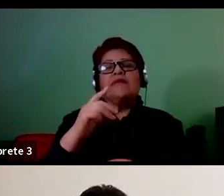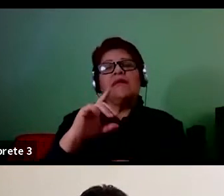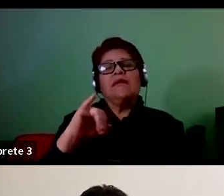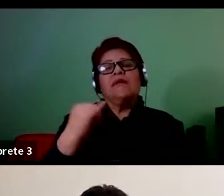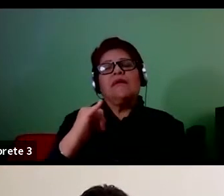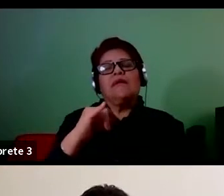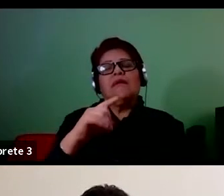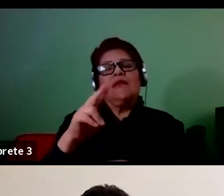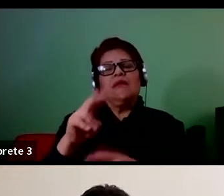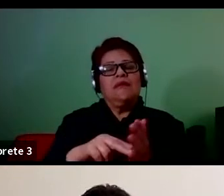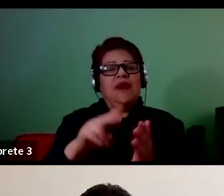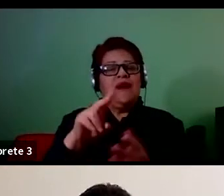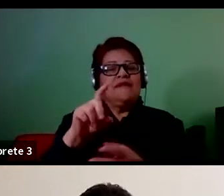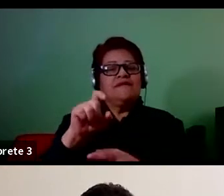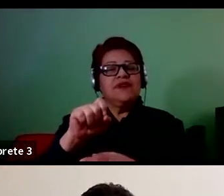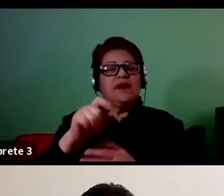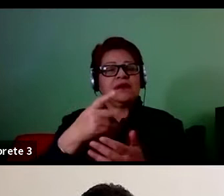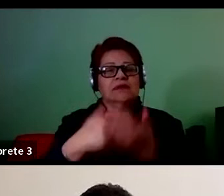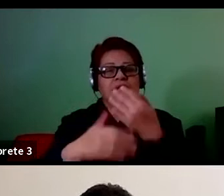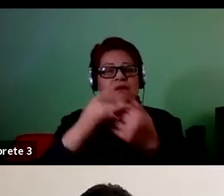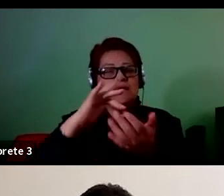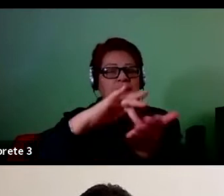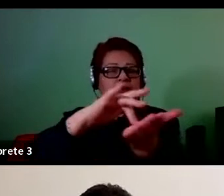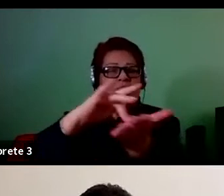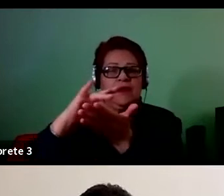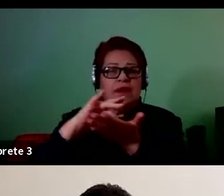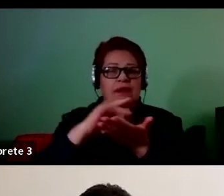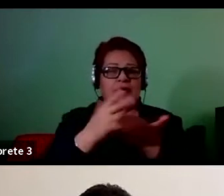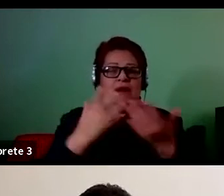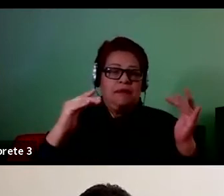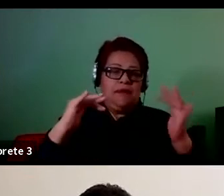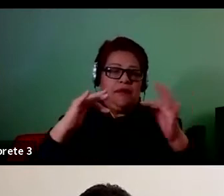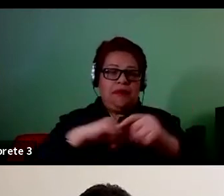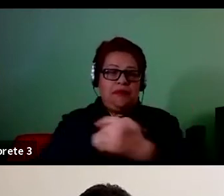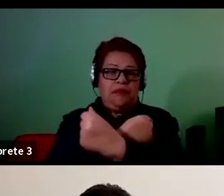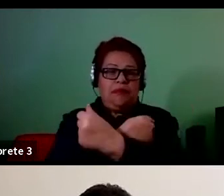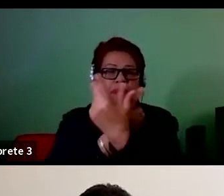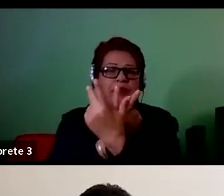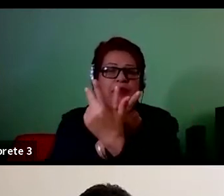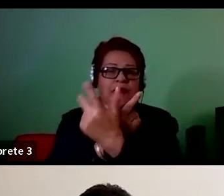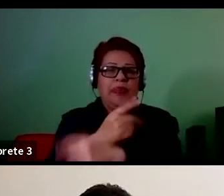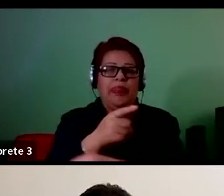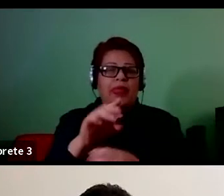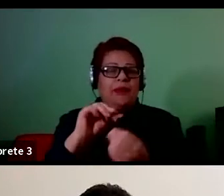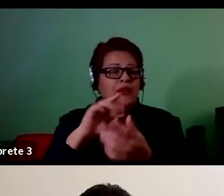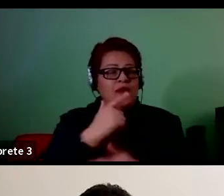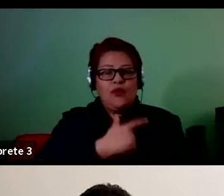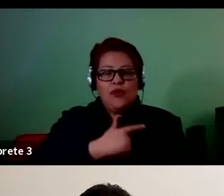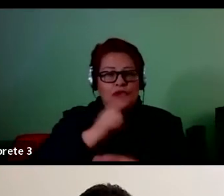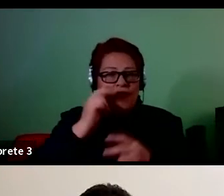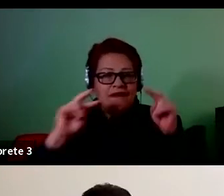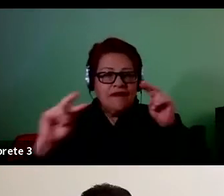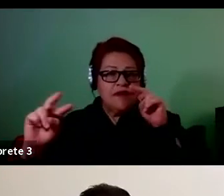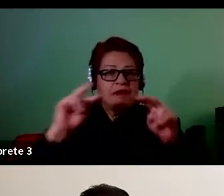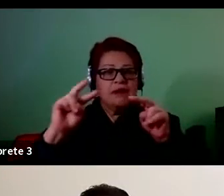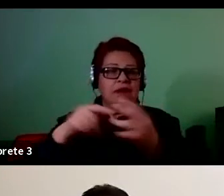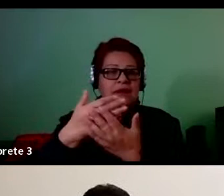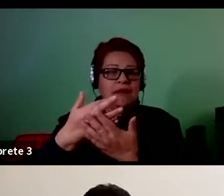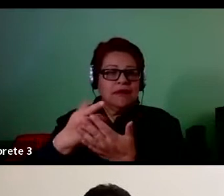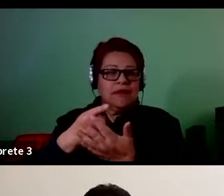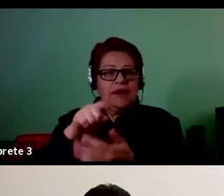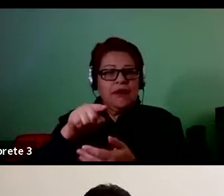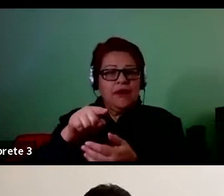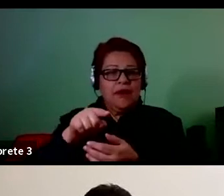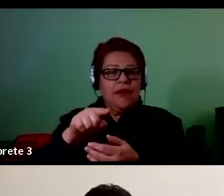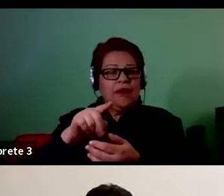2020 y agradeciéndole a todas y todos la asistencia a esta sesión. Fue un gusto volverlos a ver. Espero que